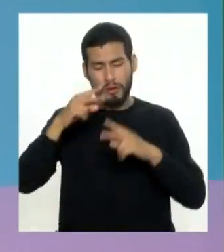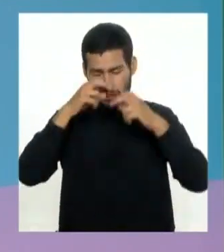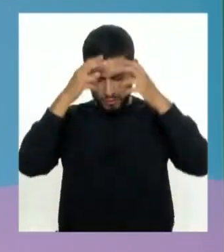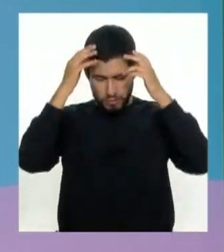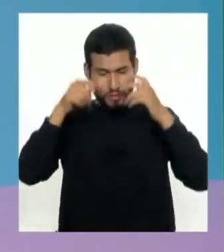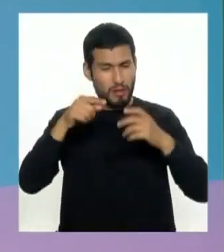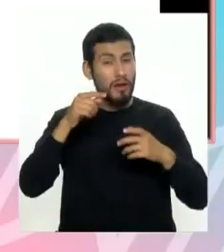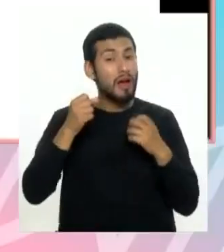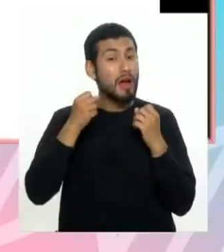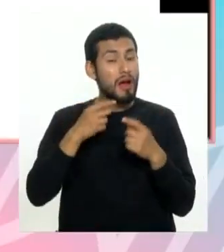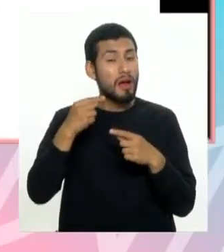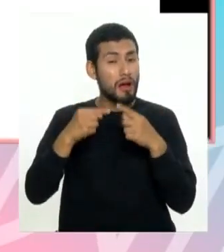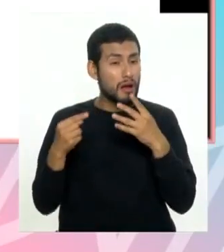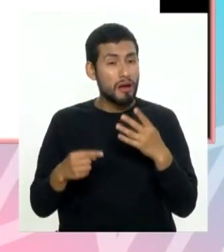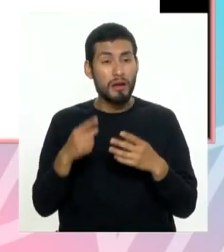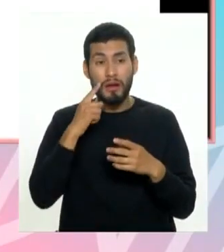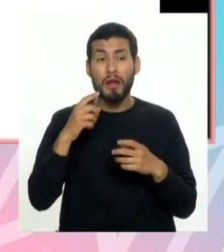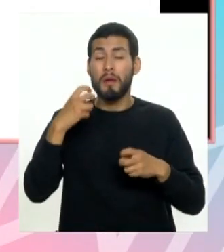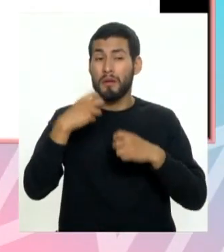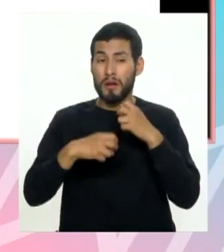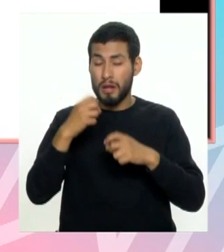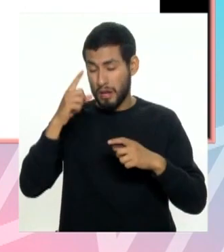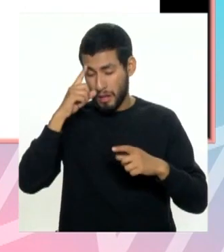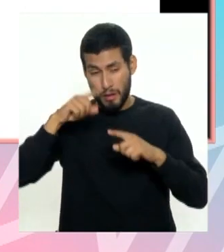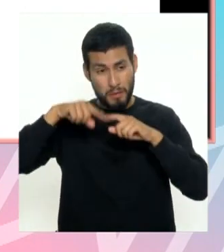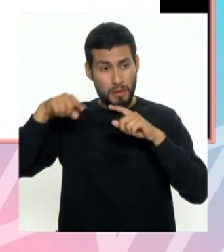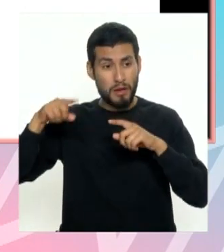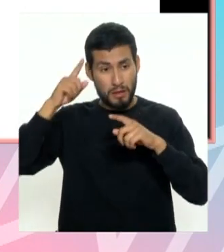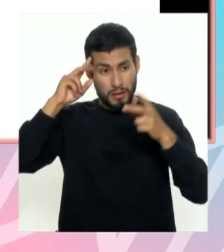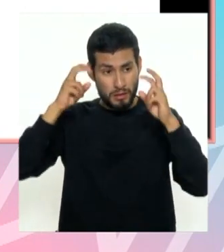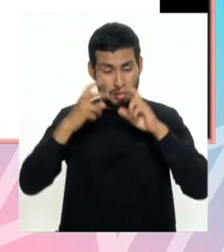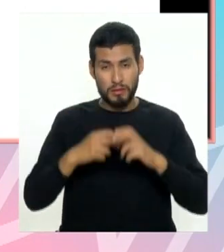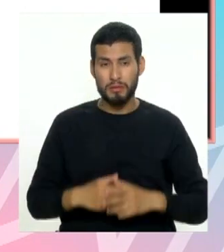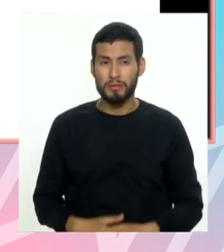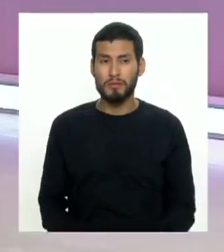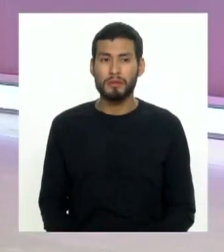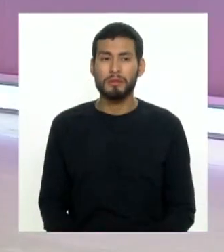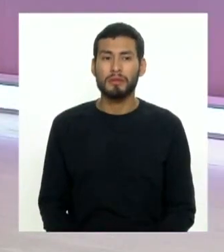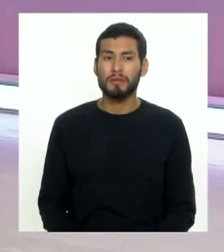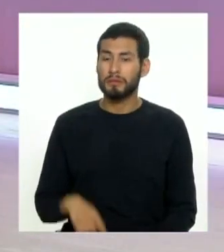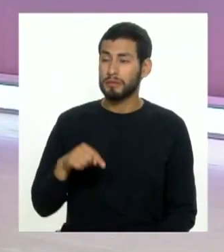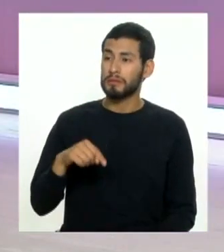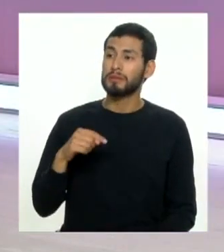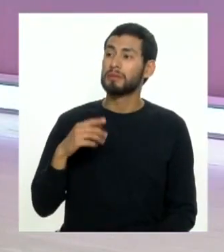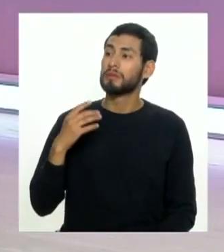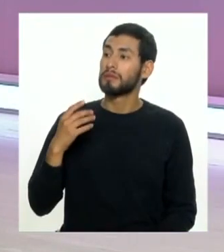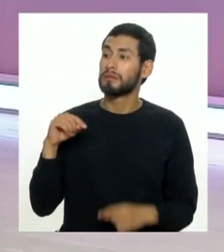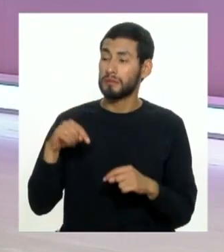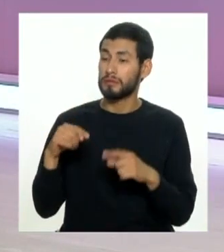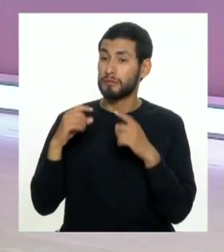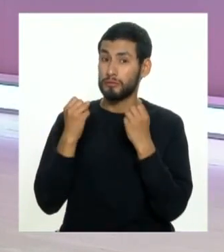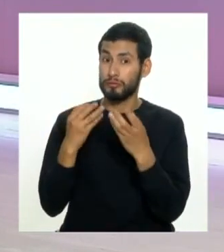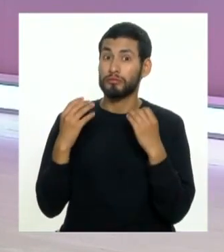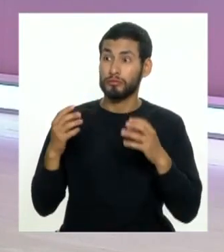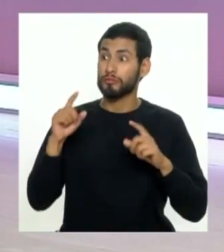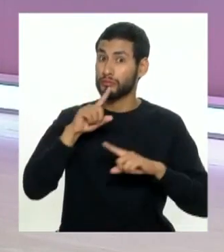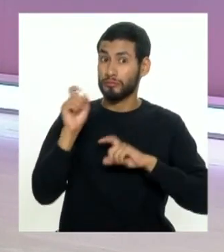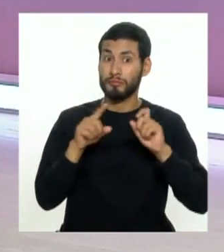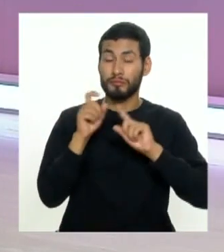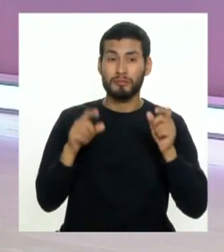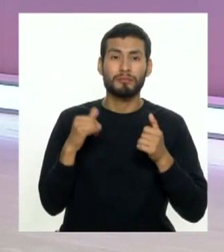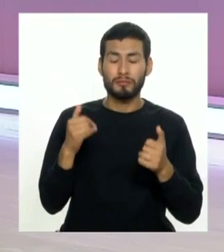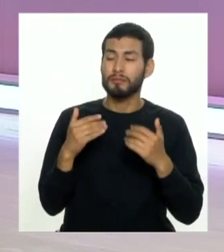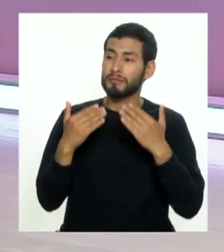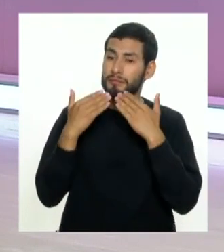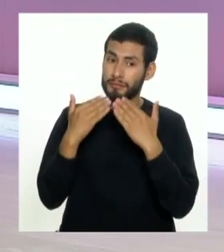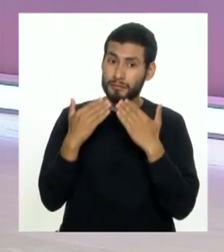ver si esos eventos son o no crisis epilépticas. Claro que sí. Bueno, tenemos muchas preguntas. La verdad,